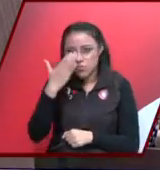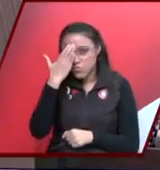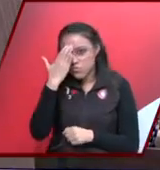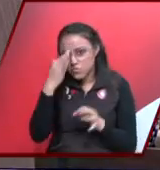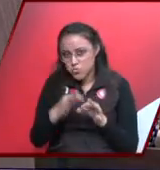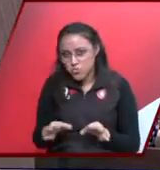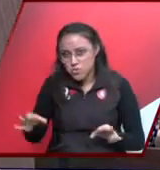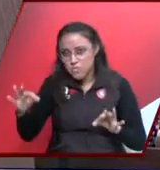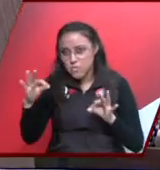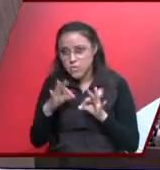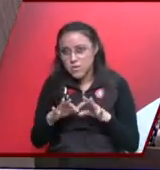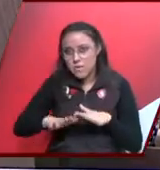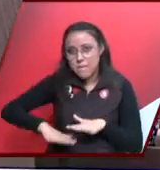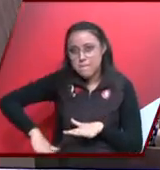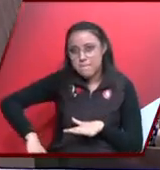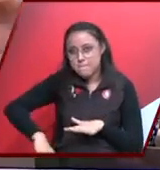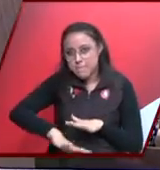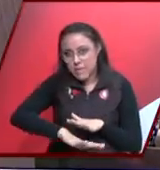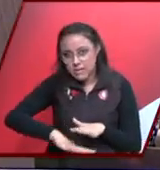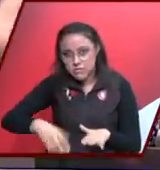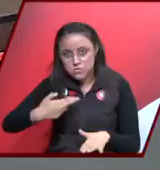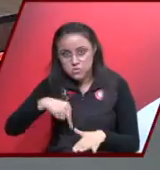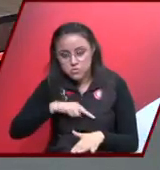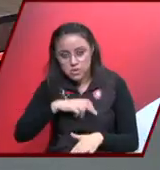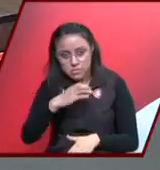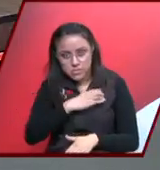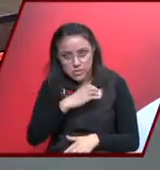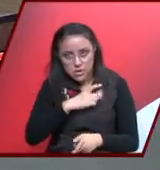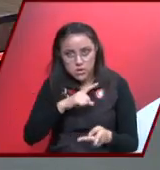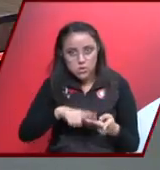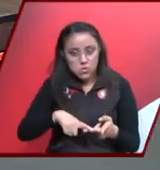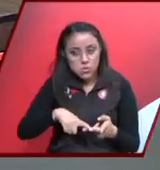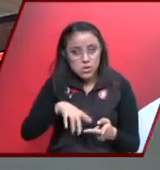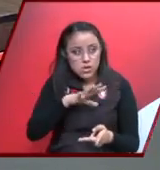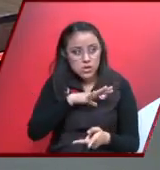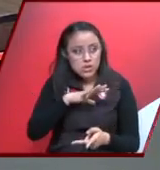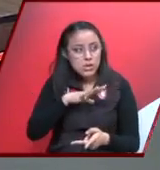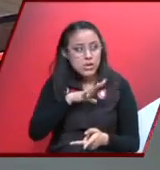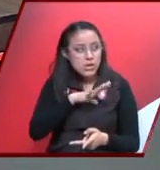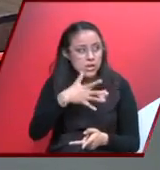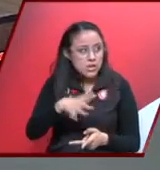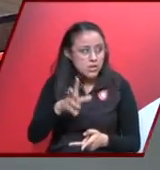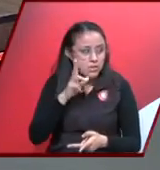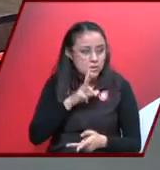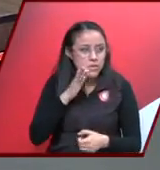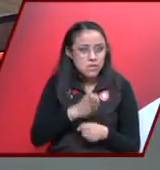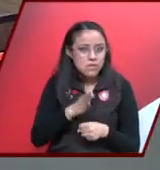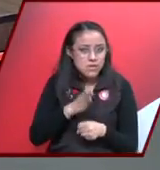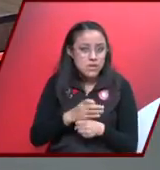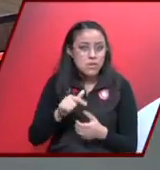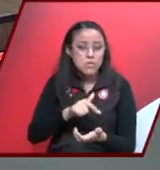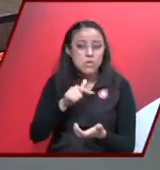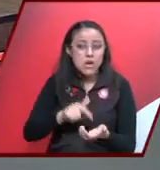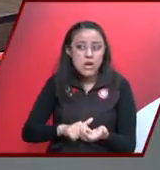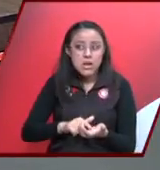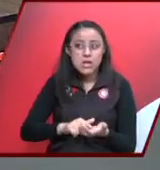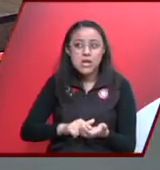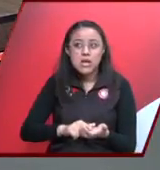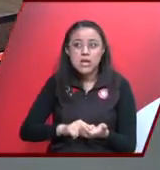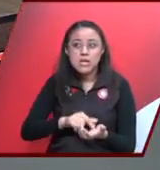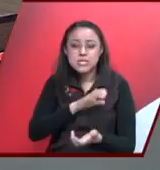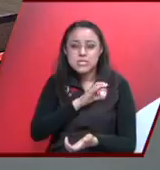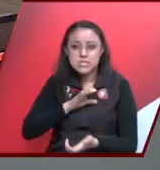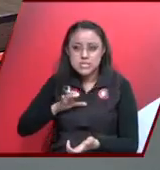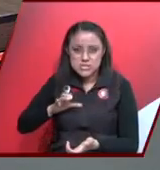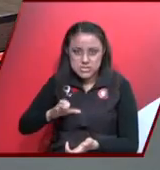conocimiento básico, así no fuéramos capitanes o guerreros de un ejército. Este es un manuscrito que se hace en China, antiquísima. Acércate aquí,